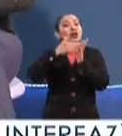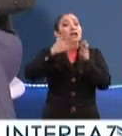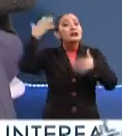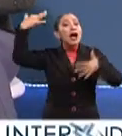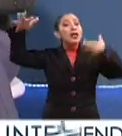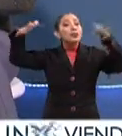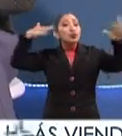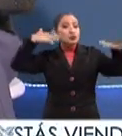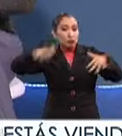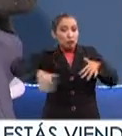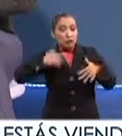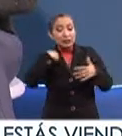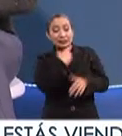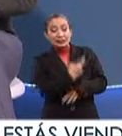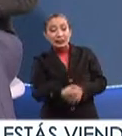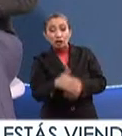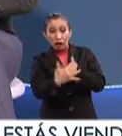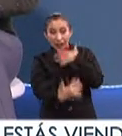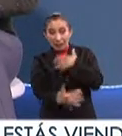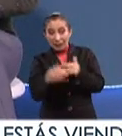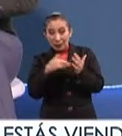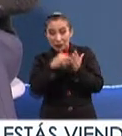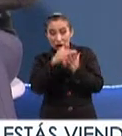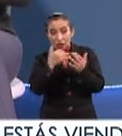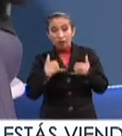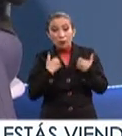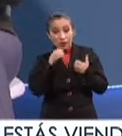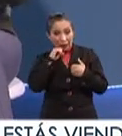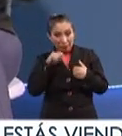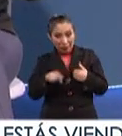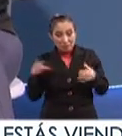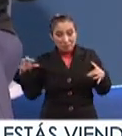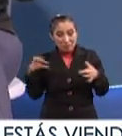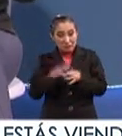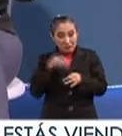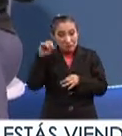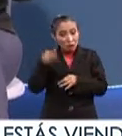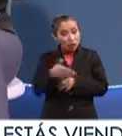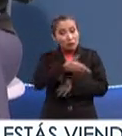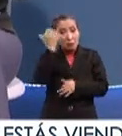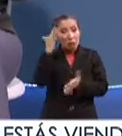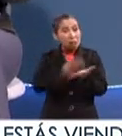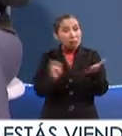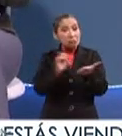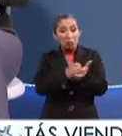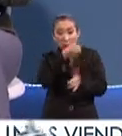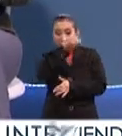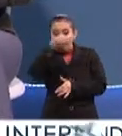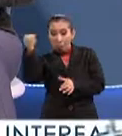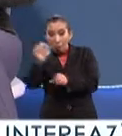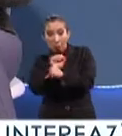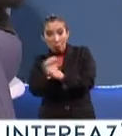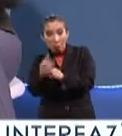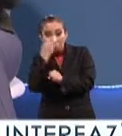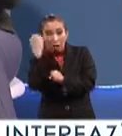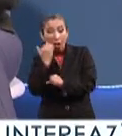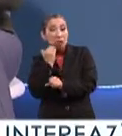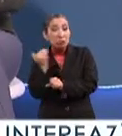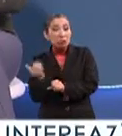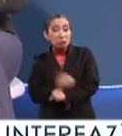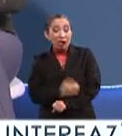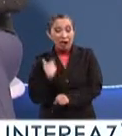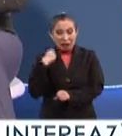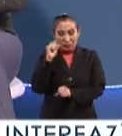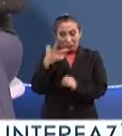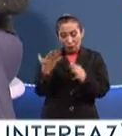adultos y entre ellos 115 millones de jóvenes que no saben leer o escribir una frase sencilla y que